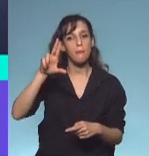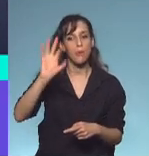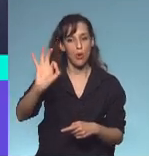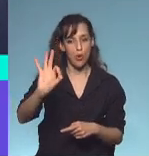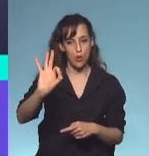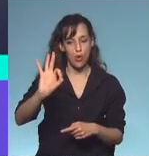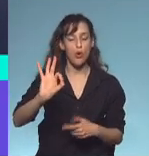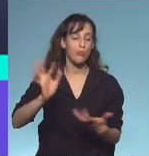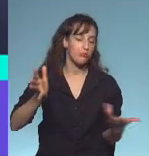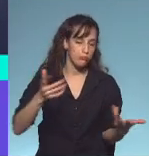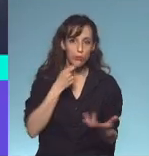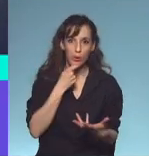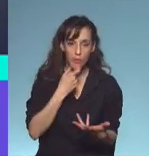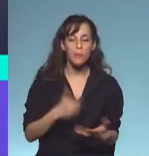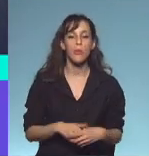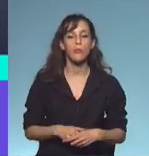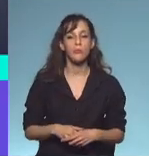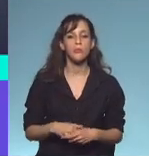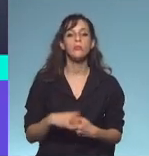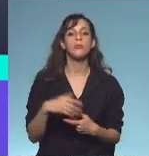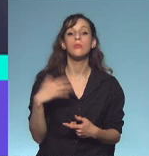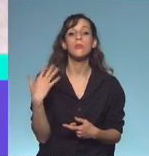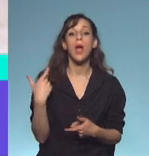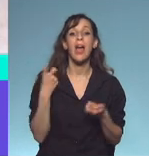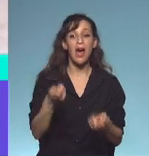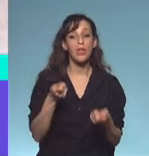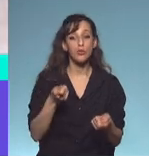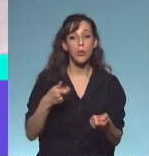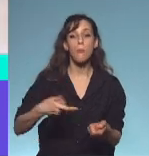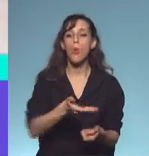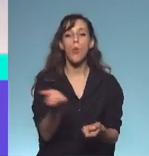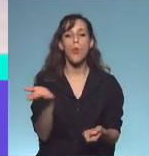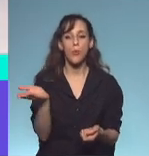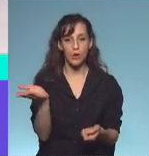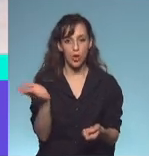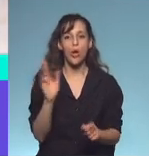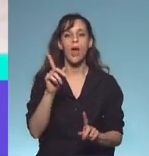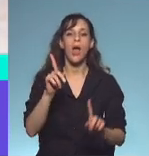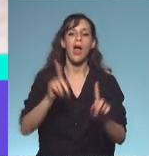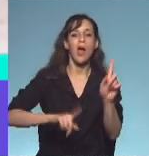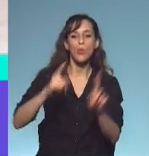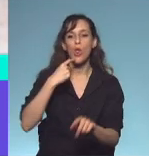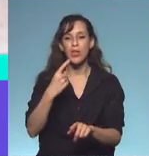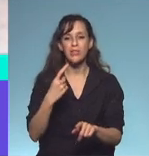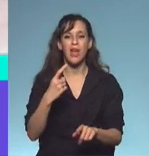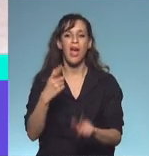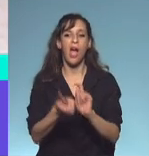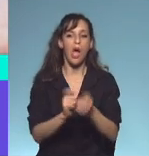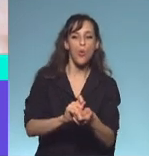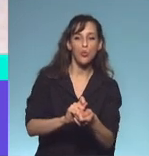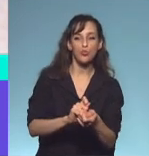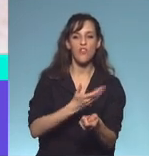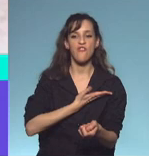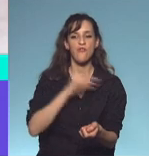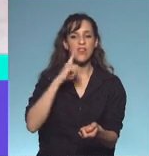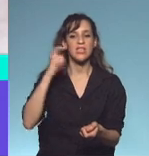La verdad es que lo único que ha bajado del gasto público, sí, para aquellos que están diciendo que hay ajuste fiscal y que hay una, estamos, porque